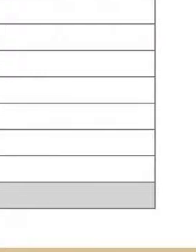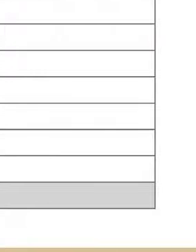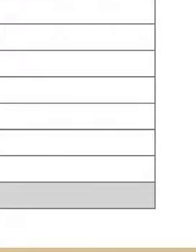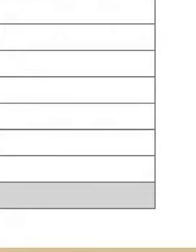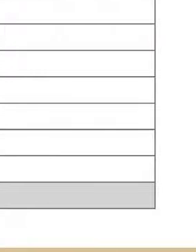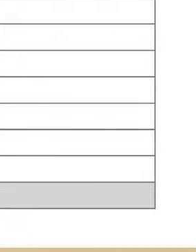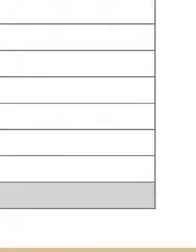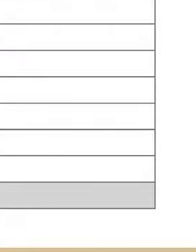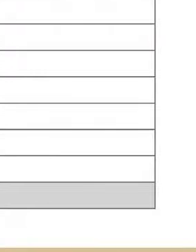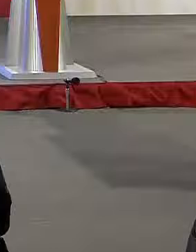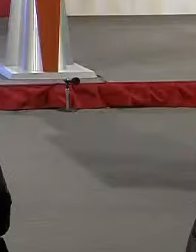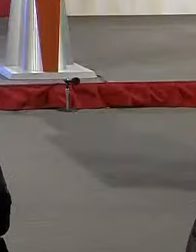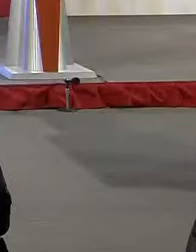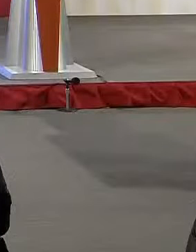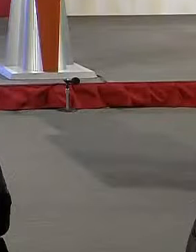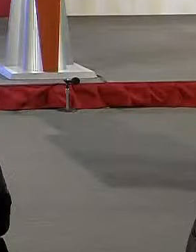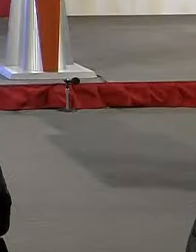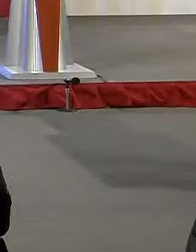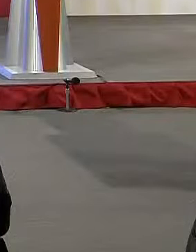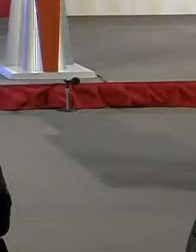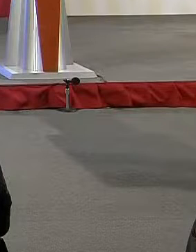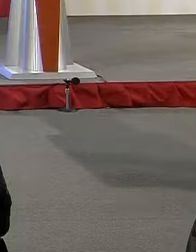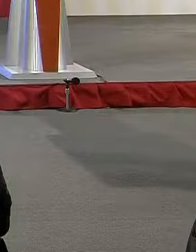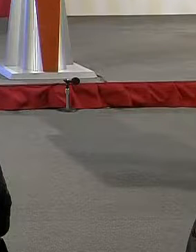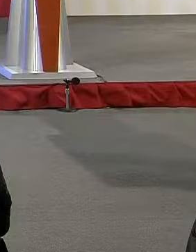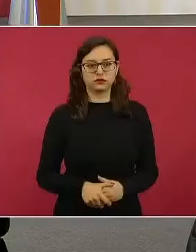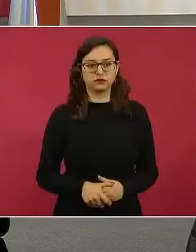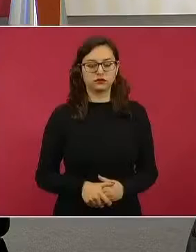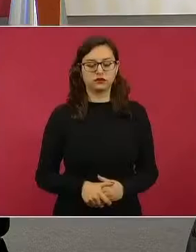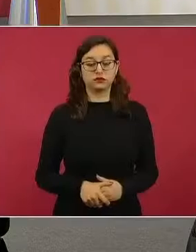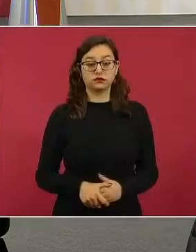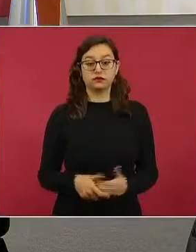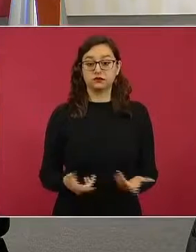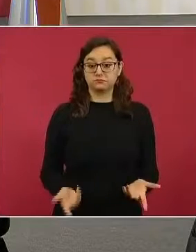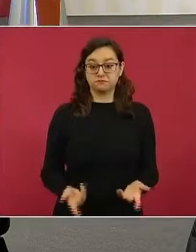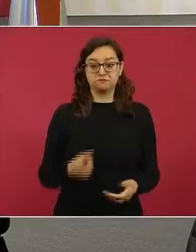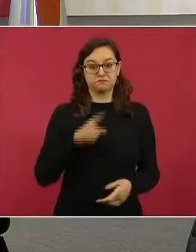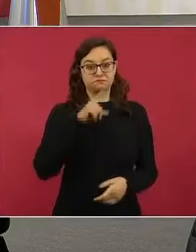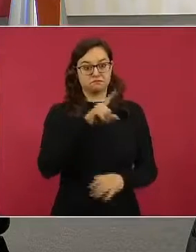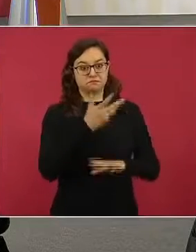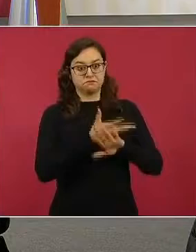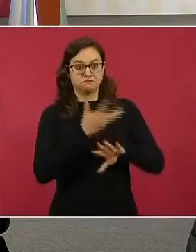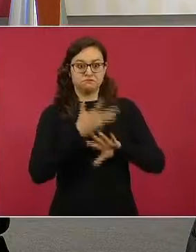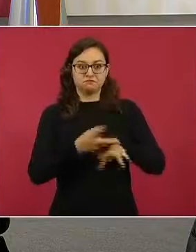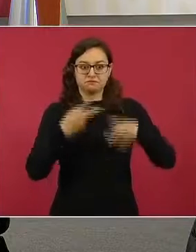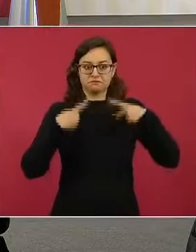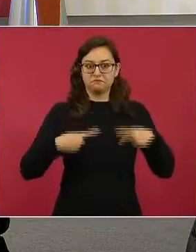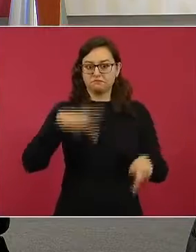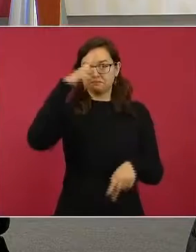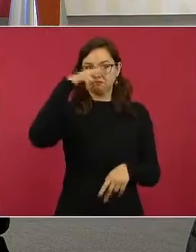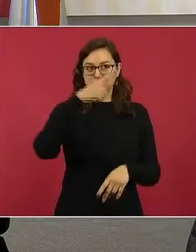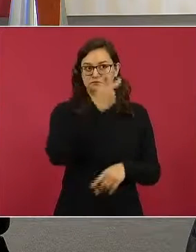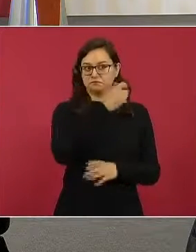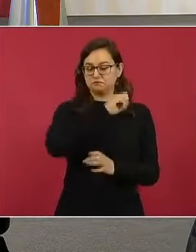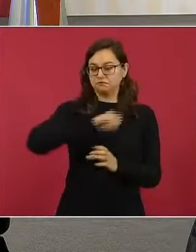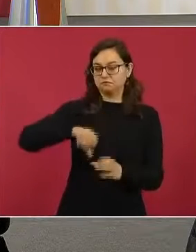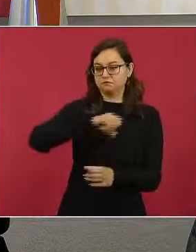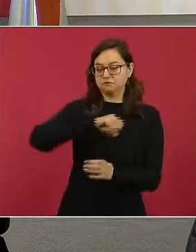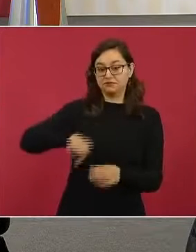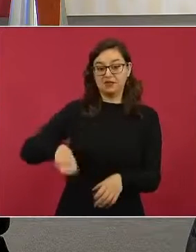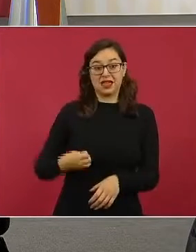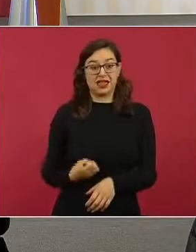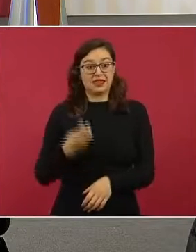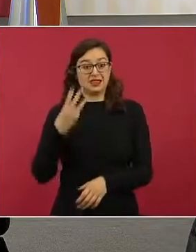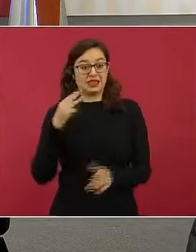aumentando. Agradecer a nuestros paisanos, ya que en el mes de enero, con datos confirmados por el Banco de México, se recibieron